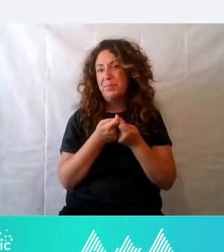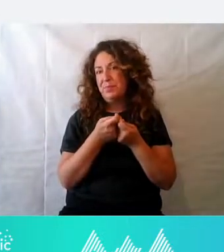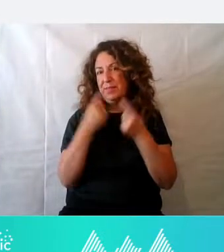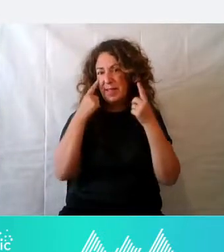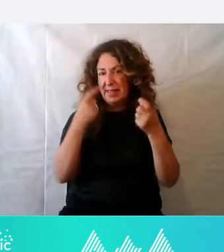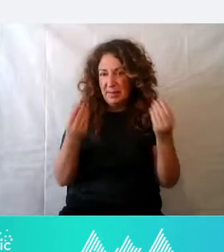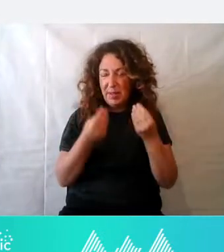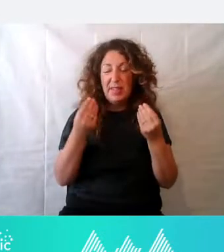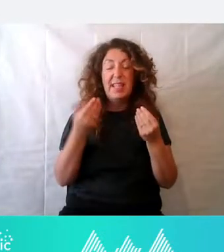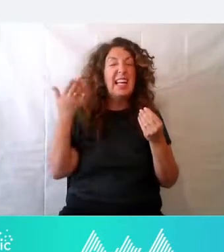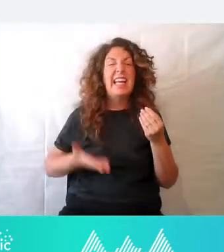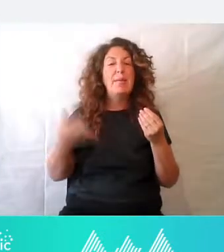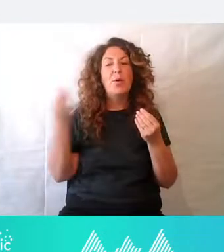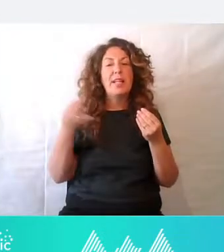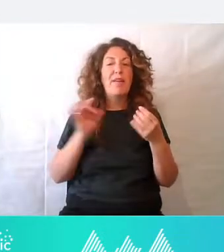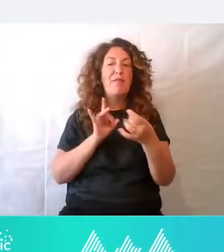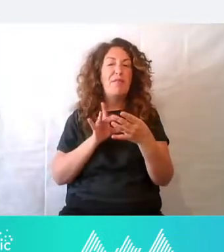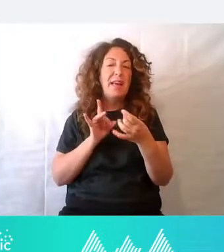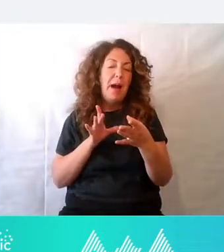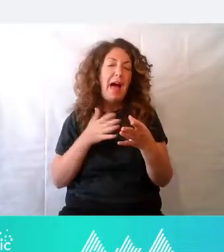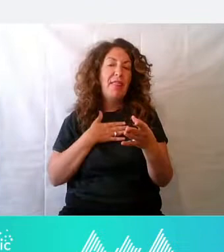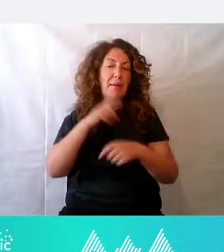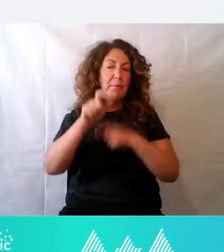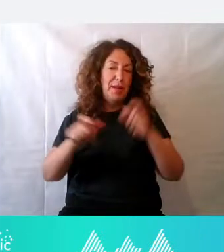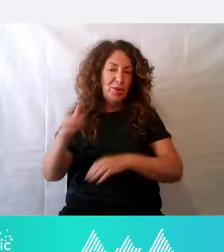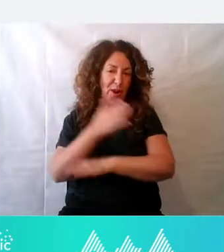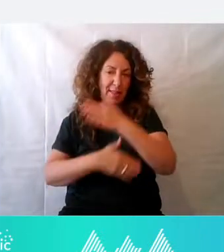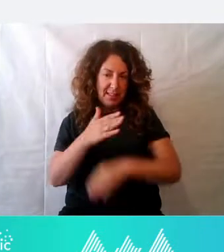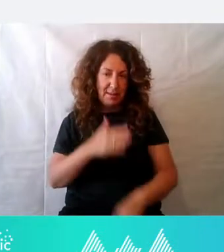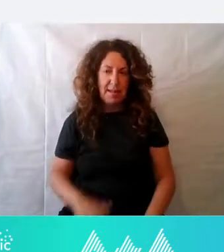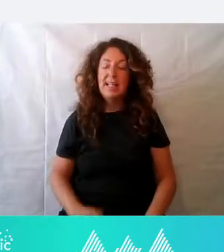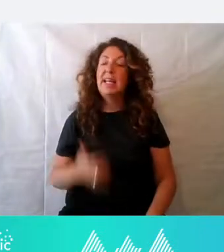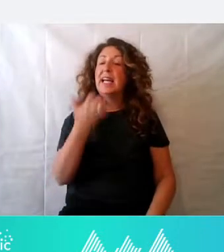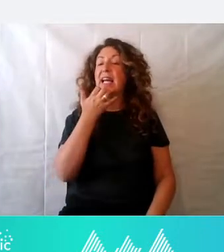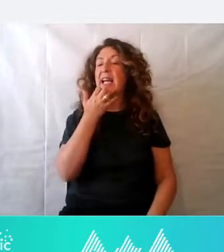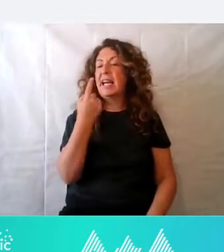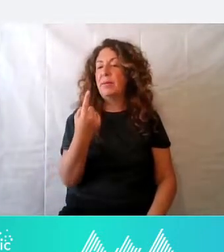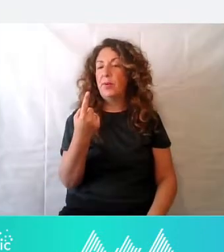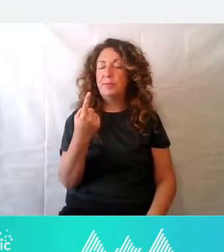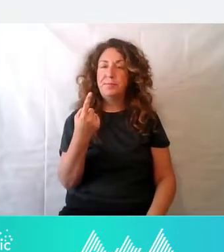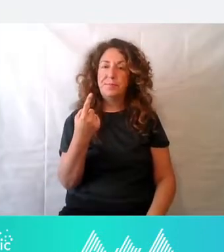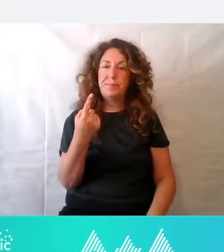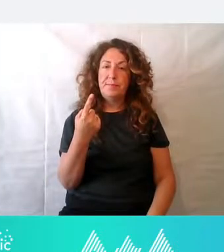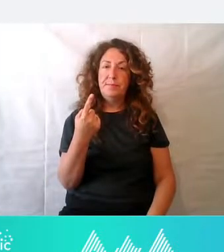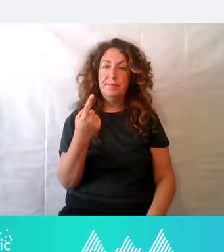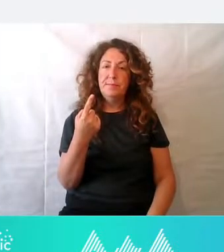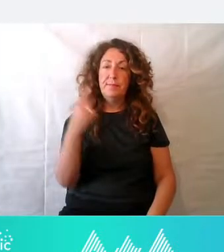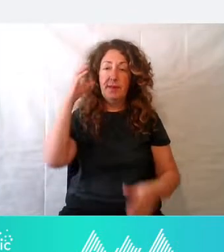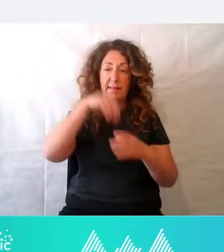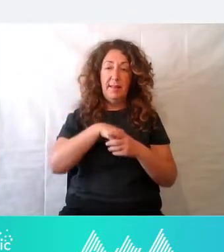recibimos de personas con discapacidad os pongo un ejemplo nosotros tenemos en plantilla una